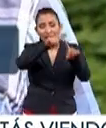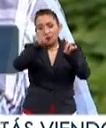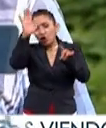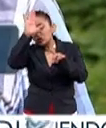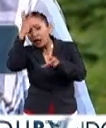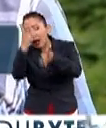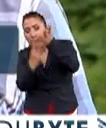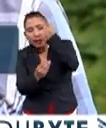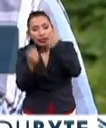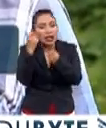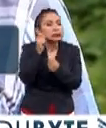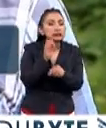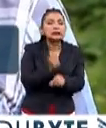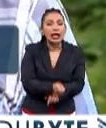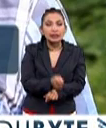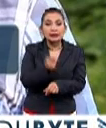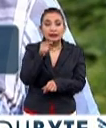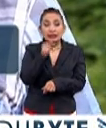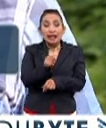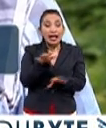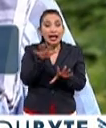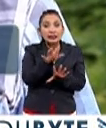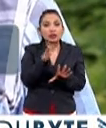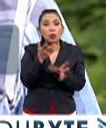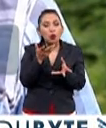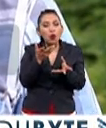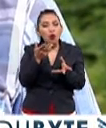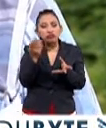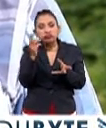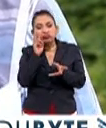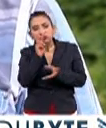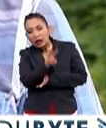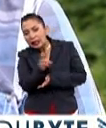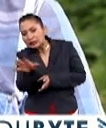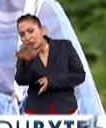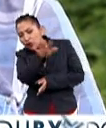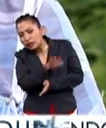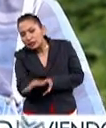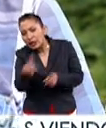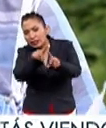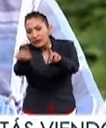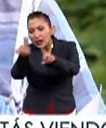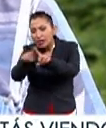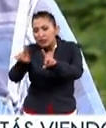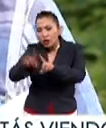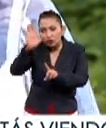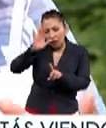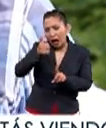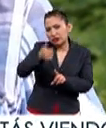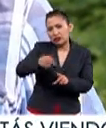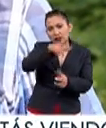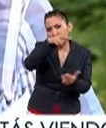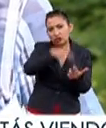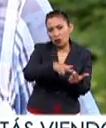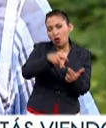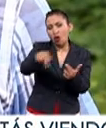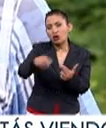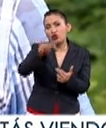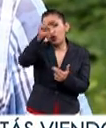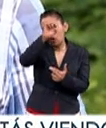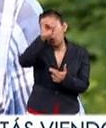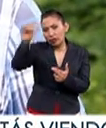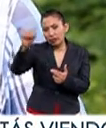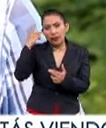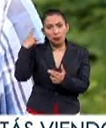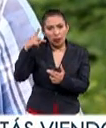de aprendizaje radica en que es una respuesta a al contexto de diversidad que caracteriza esta región, la región nororiental